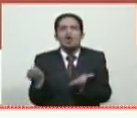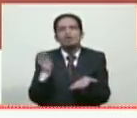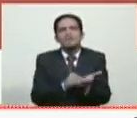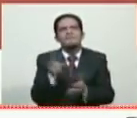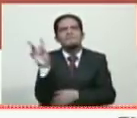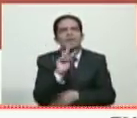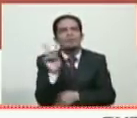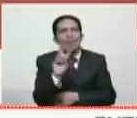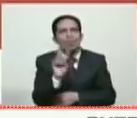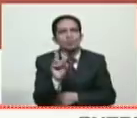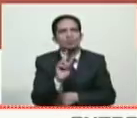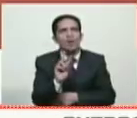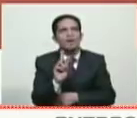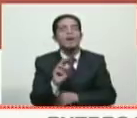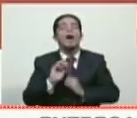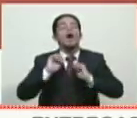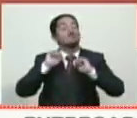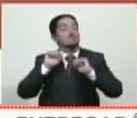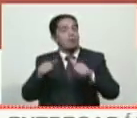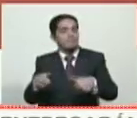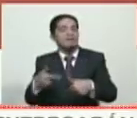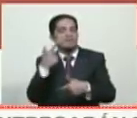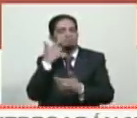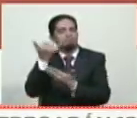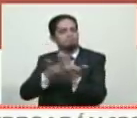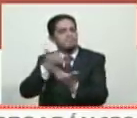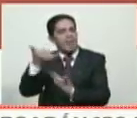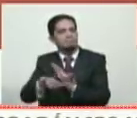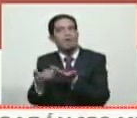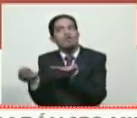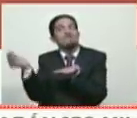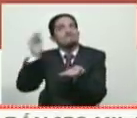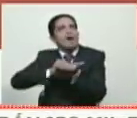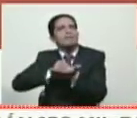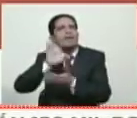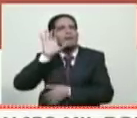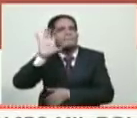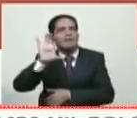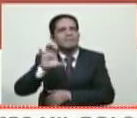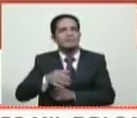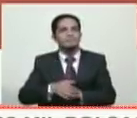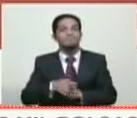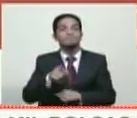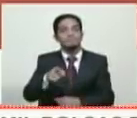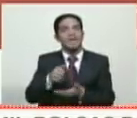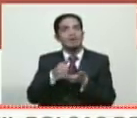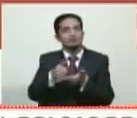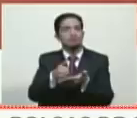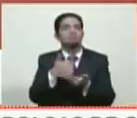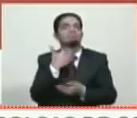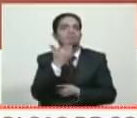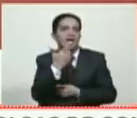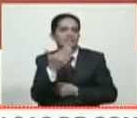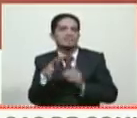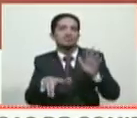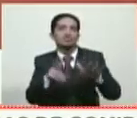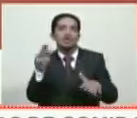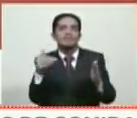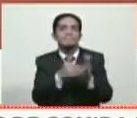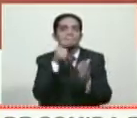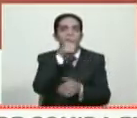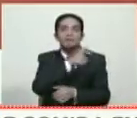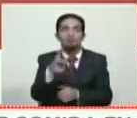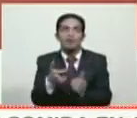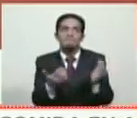Venezuela, inició el programa Vuelta a la Patria, que ya ha permitido que casi 12.000 venezolanas y venezolanos hayan